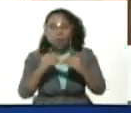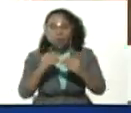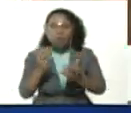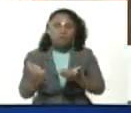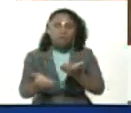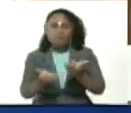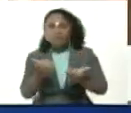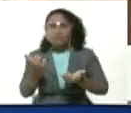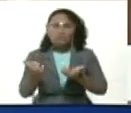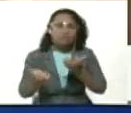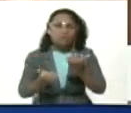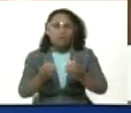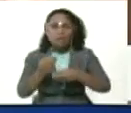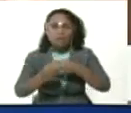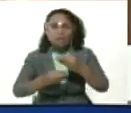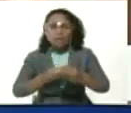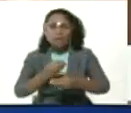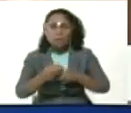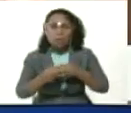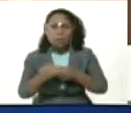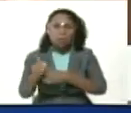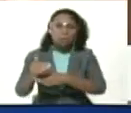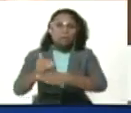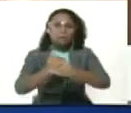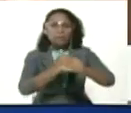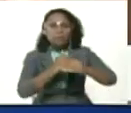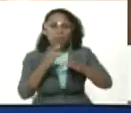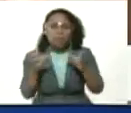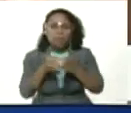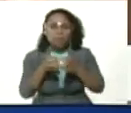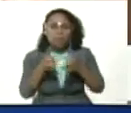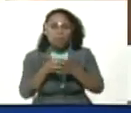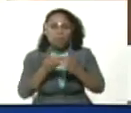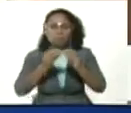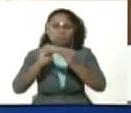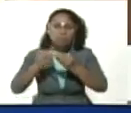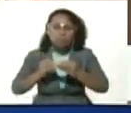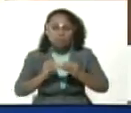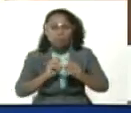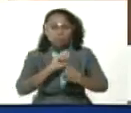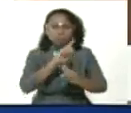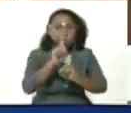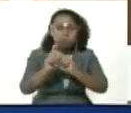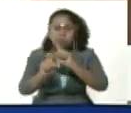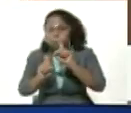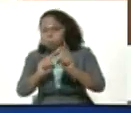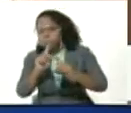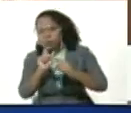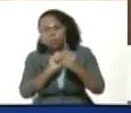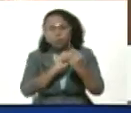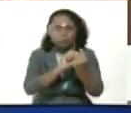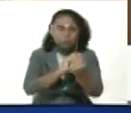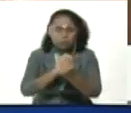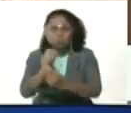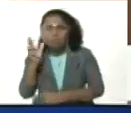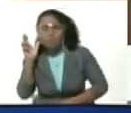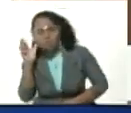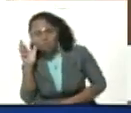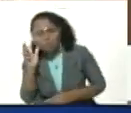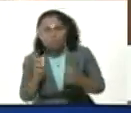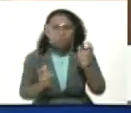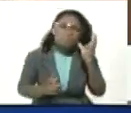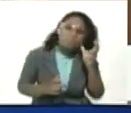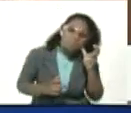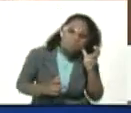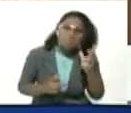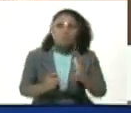cocinamos en colectivo, en consulta, escuchando, y